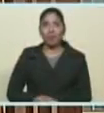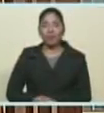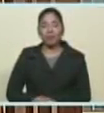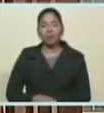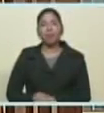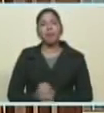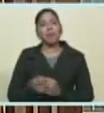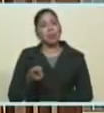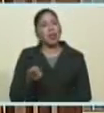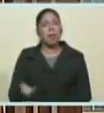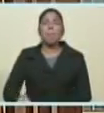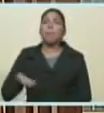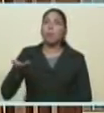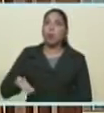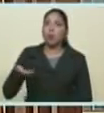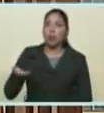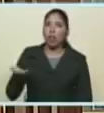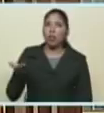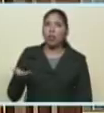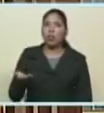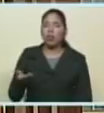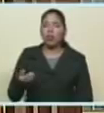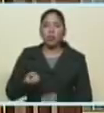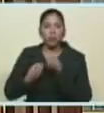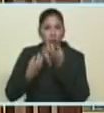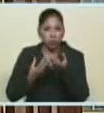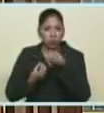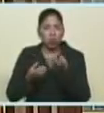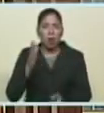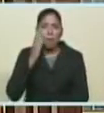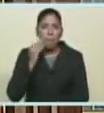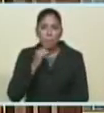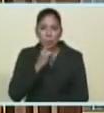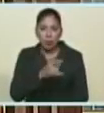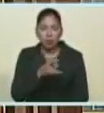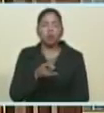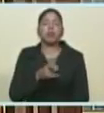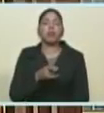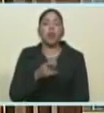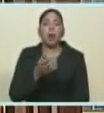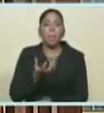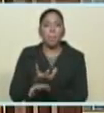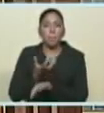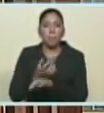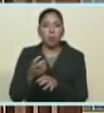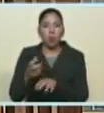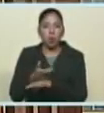Es muy importante lo que ha comentado la gobernadora, ¿verdad, Tarek?